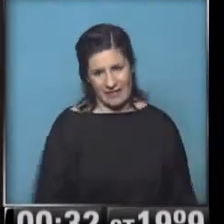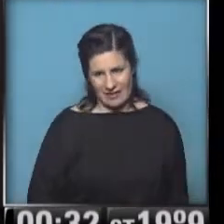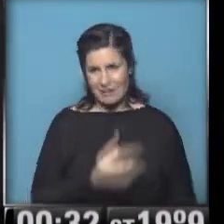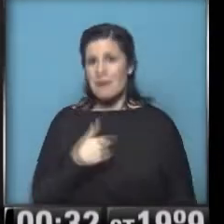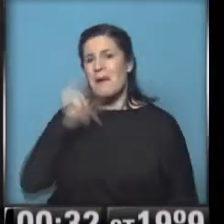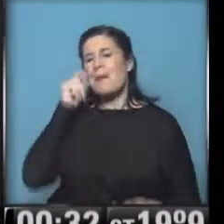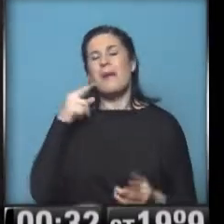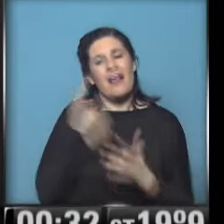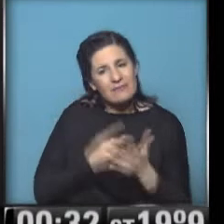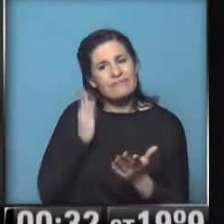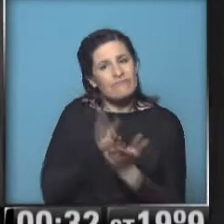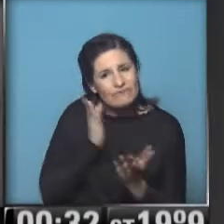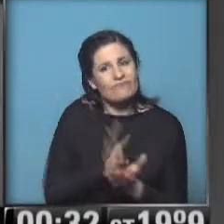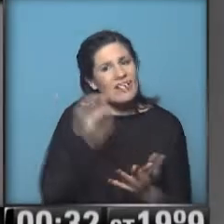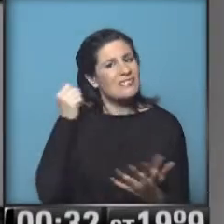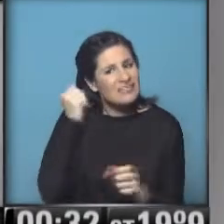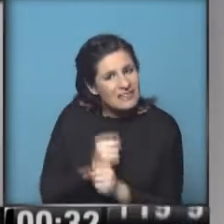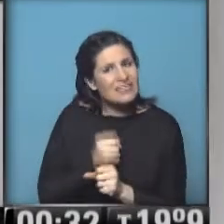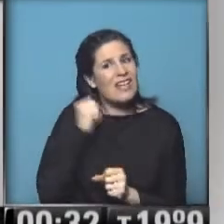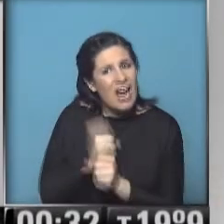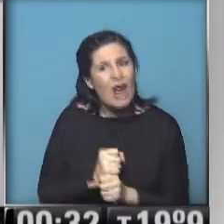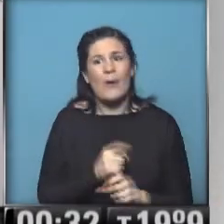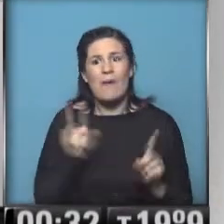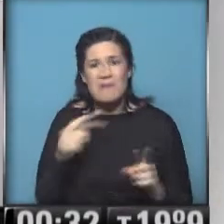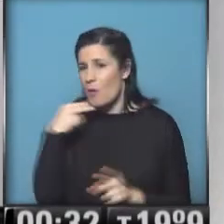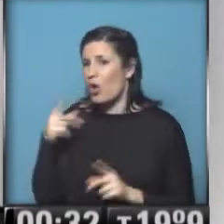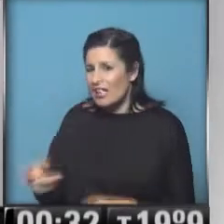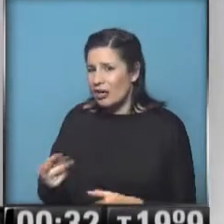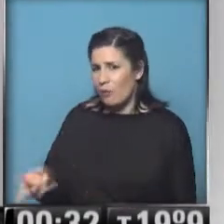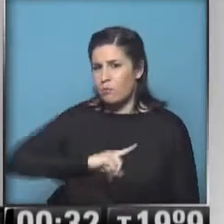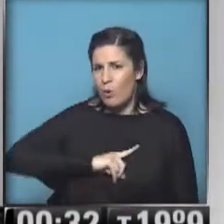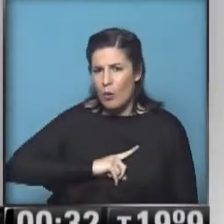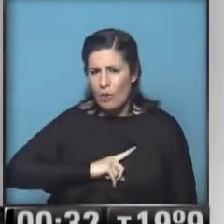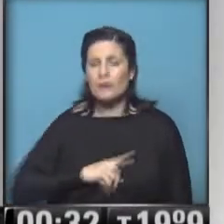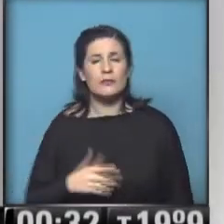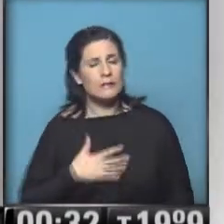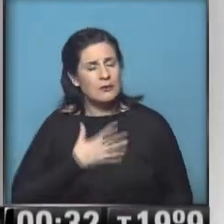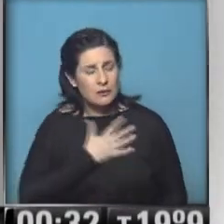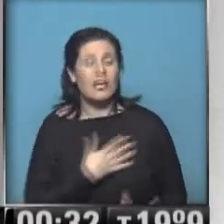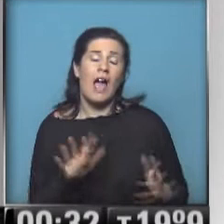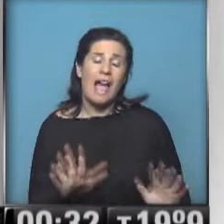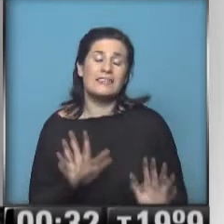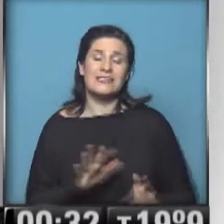tarea que tal vez heredaron de sus hijos, ¿no? Es muy significativo.